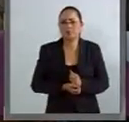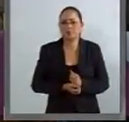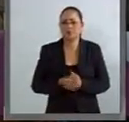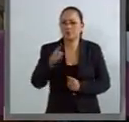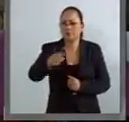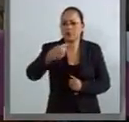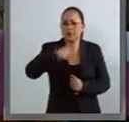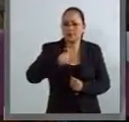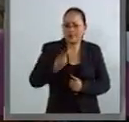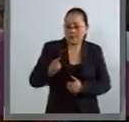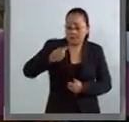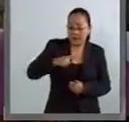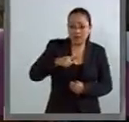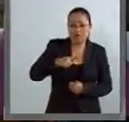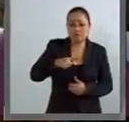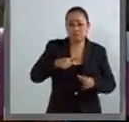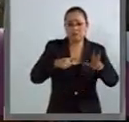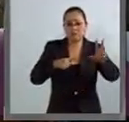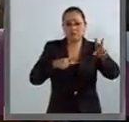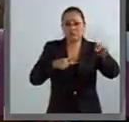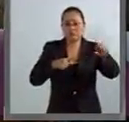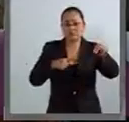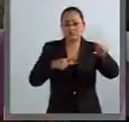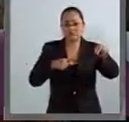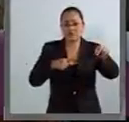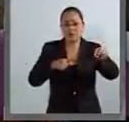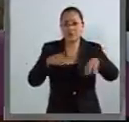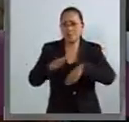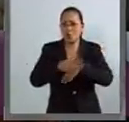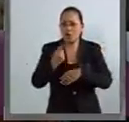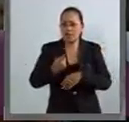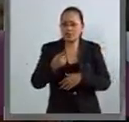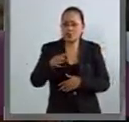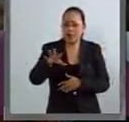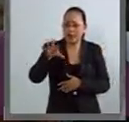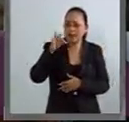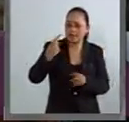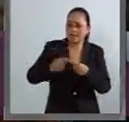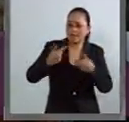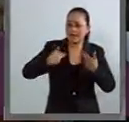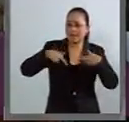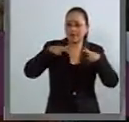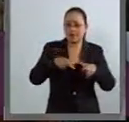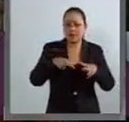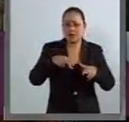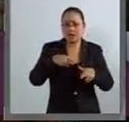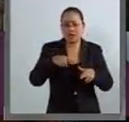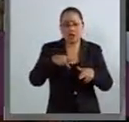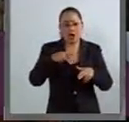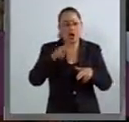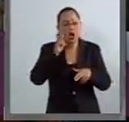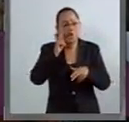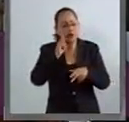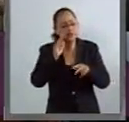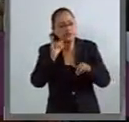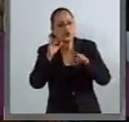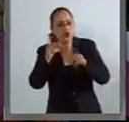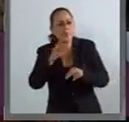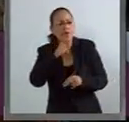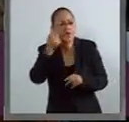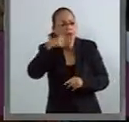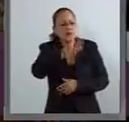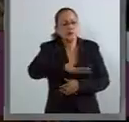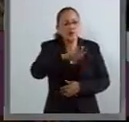Ustedes no me van a dar órdenes, porque para eso han elegido un representante que va a ver lo que es mejor para ustedes.